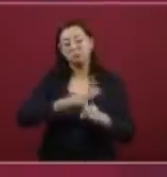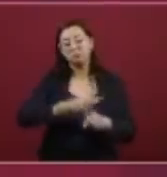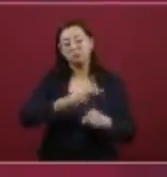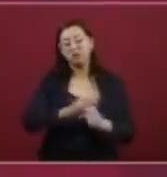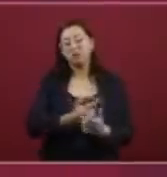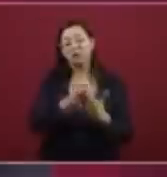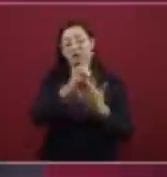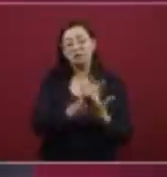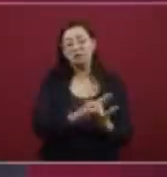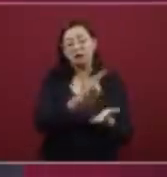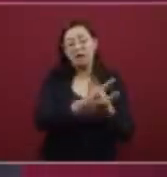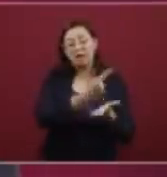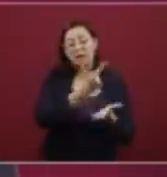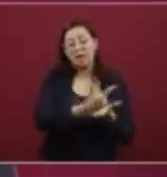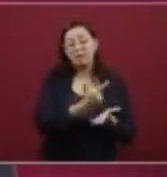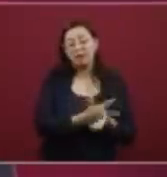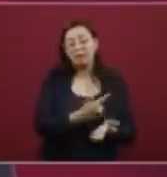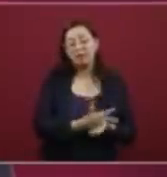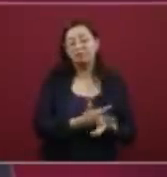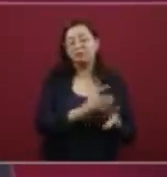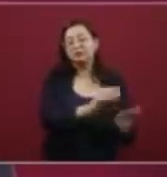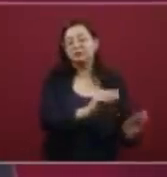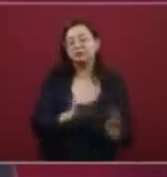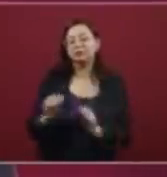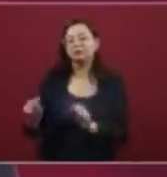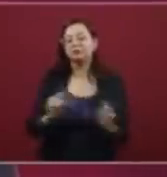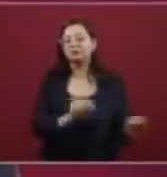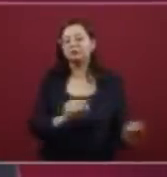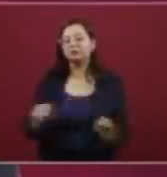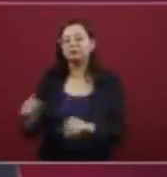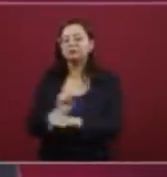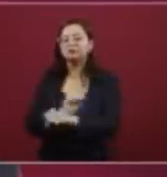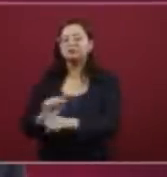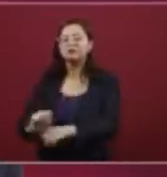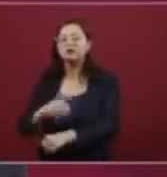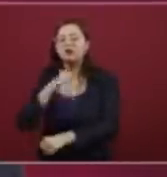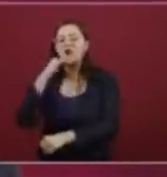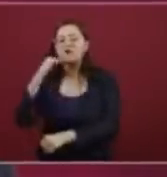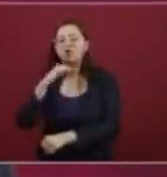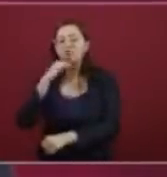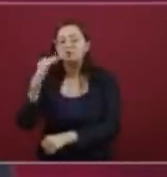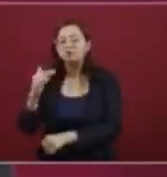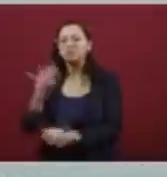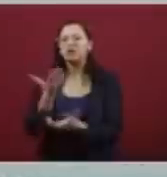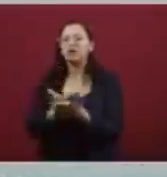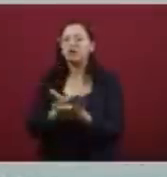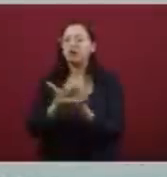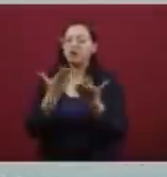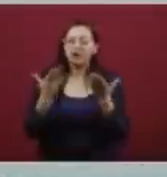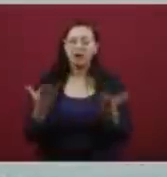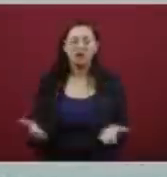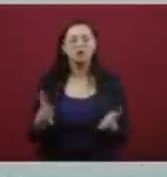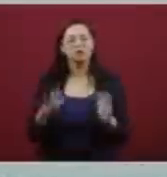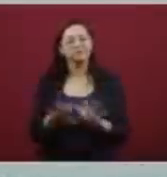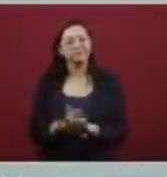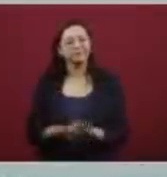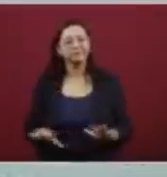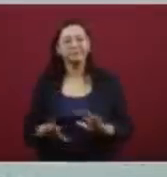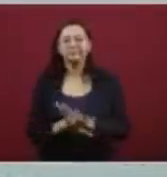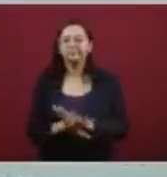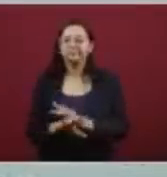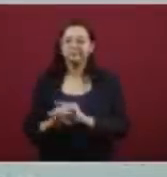para que no fuese delito grave la corrupción. Ahora se modifica el